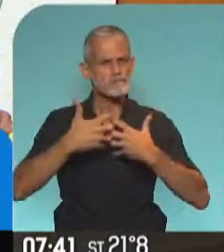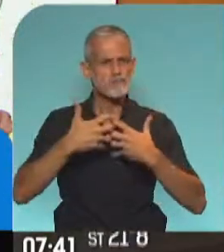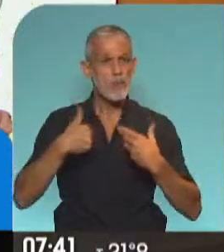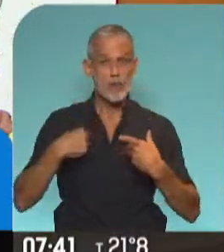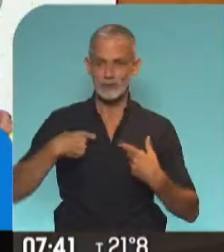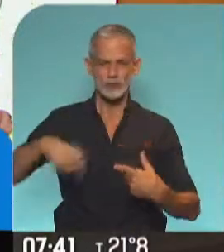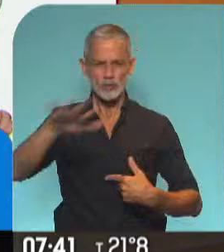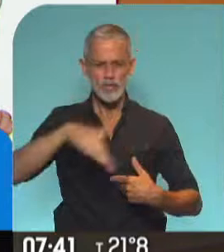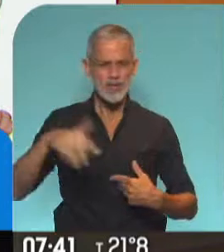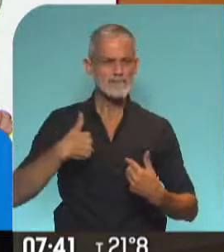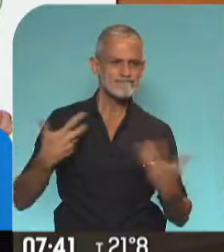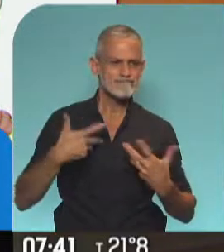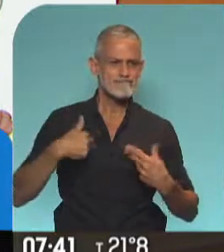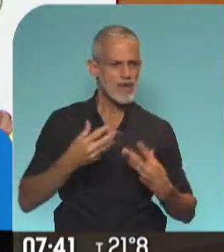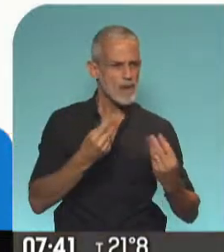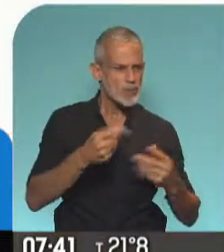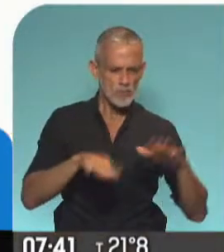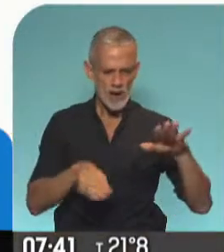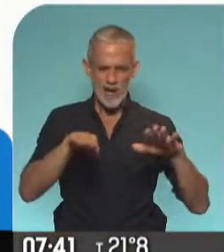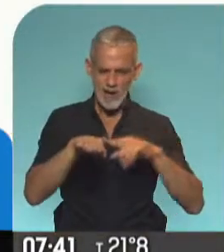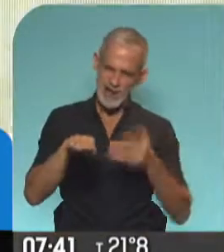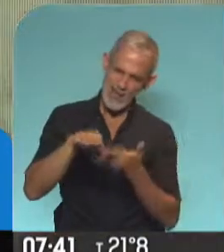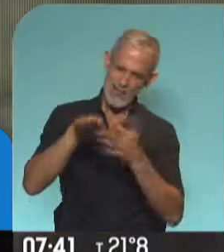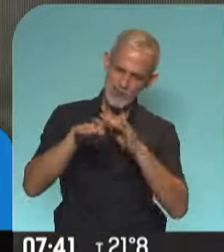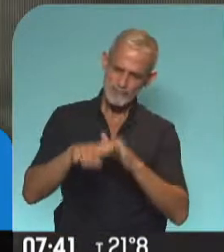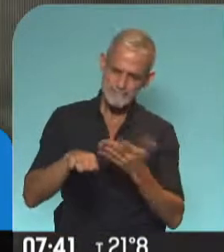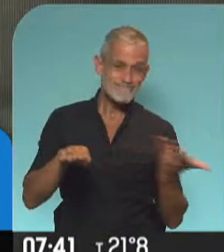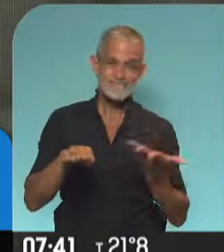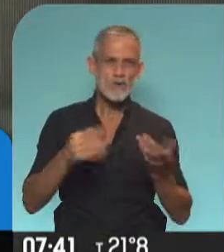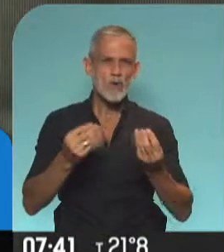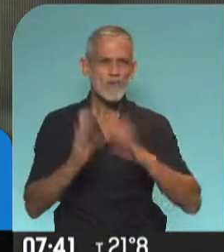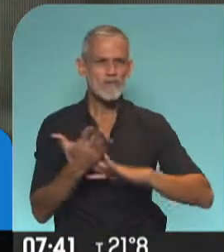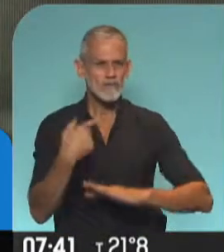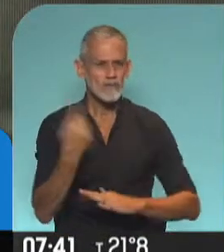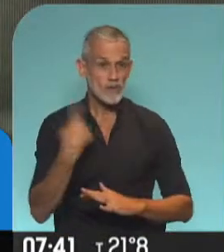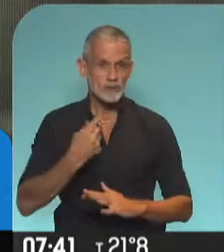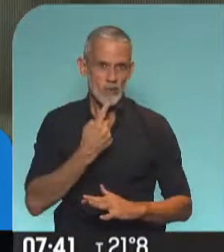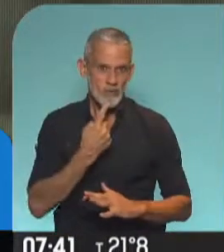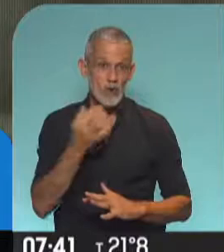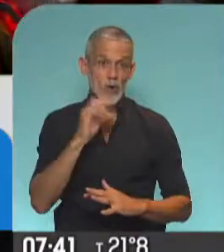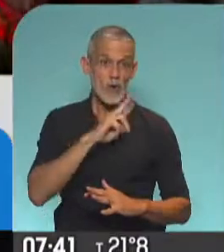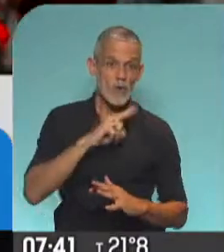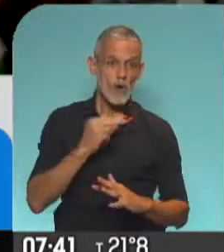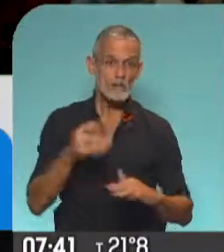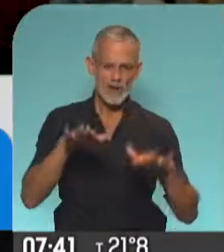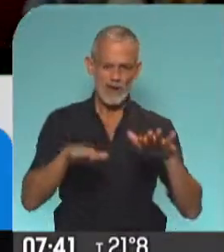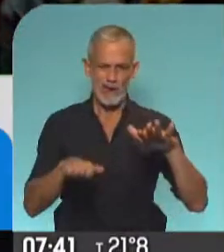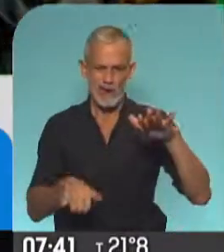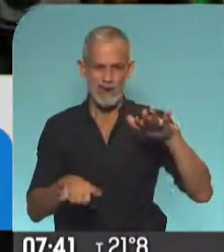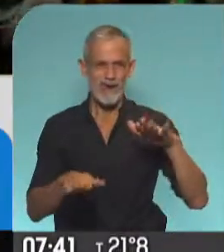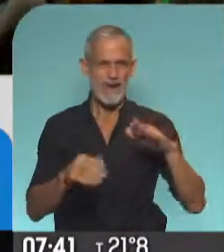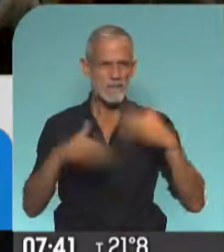aportan o no a las luchas por la igualdad, o por lo contrario, ¿no? De qué manera quizás quizás favorecen a que se